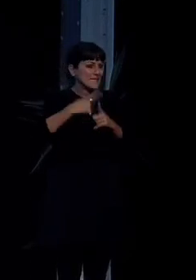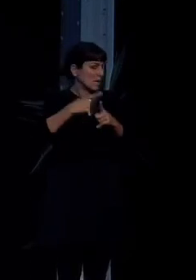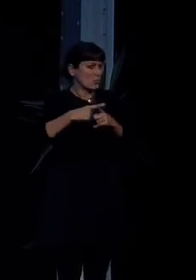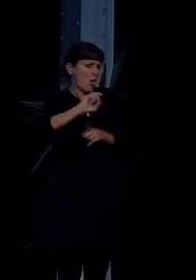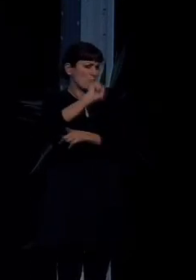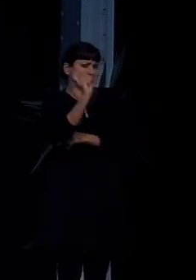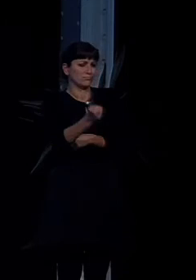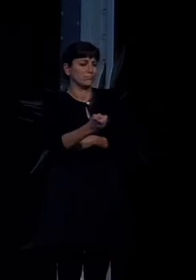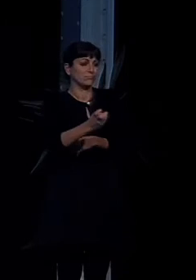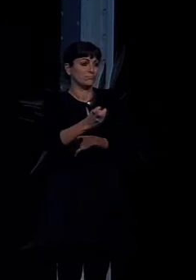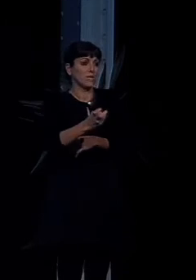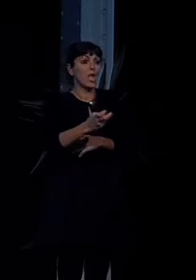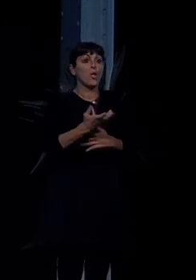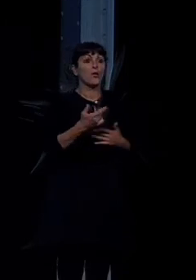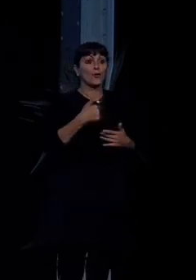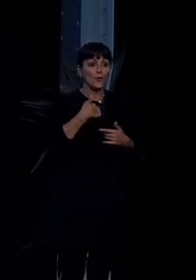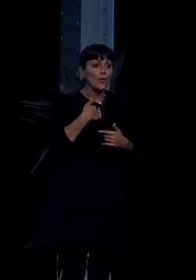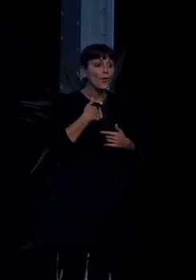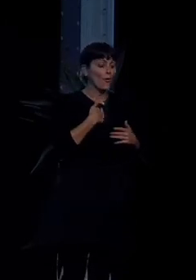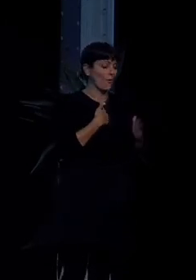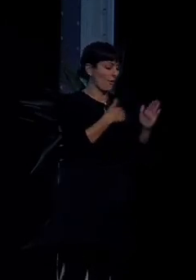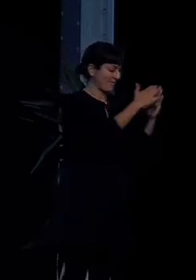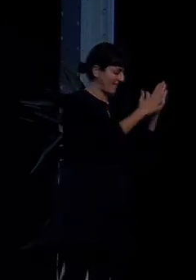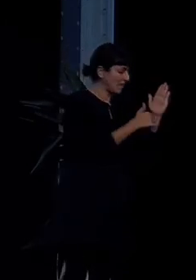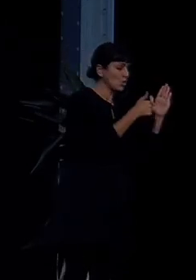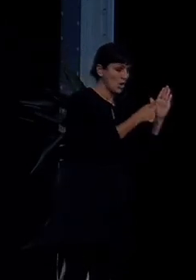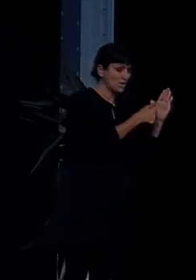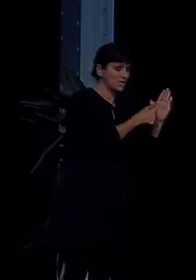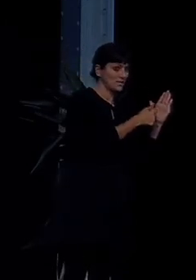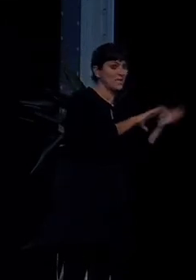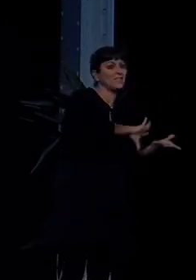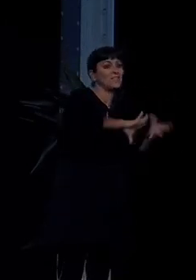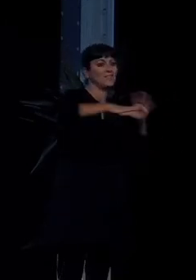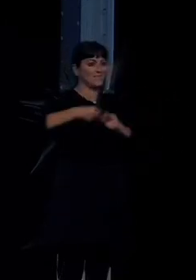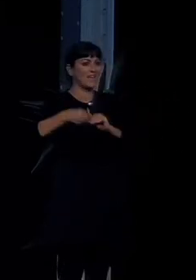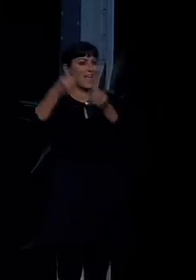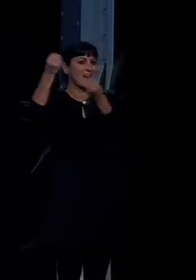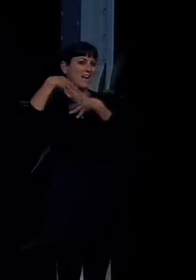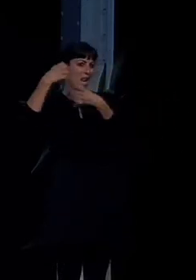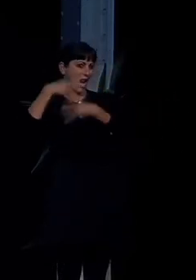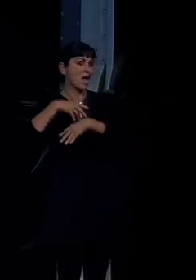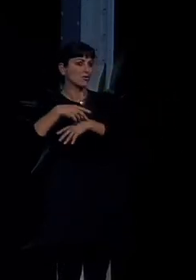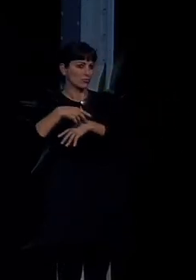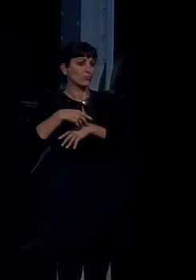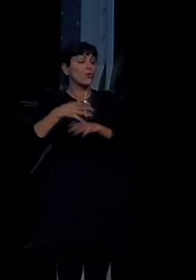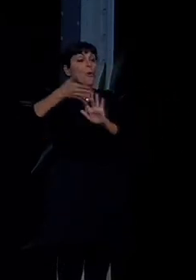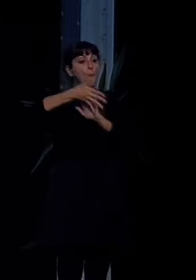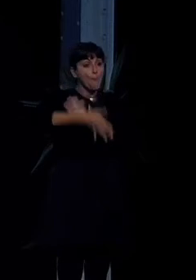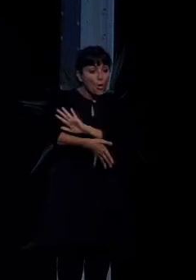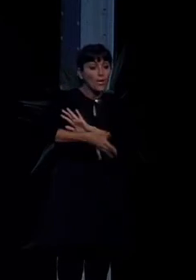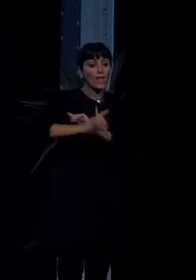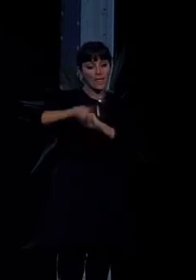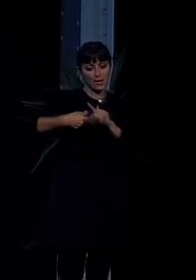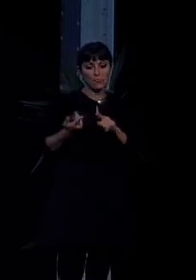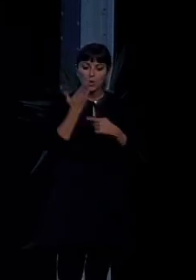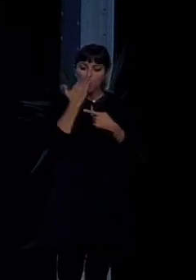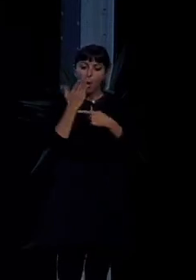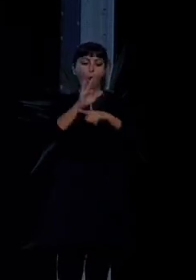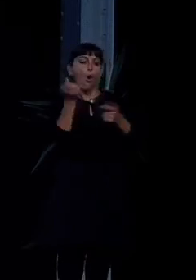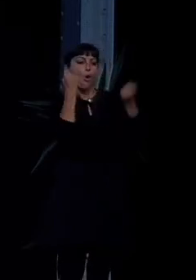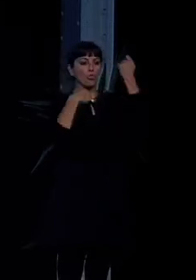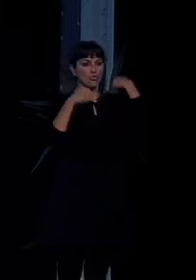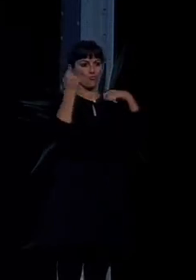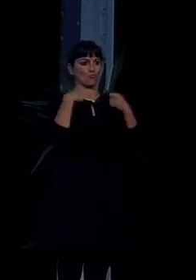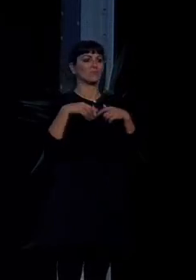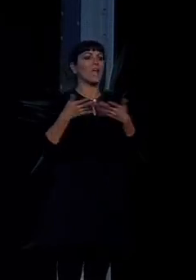conceptualizar todos los relatos como textos prescriptivos, que lo que van a hacer es plantearnos normas de conducta, ¿no? Fundamentalmente a las